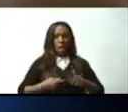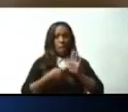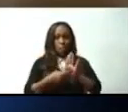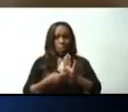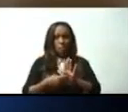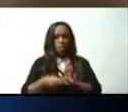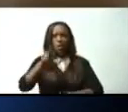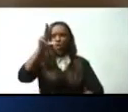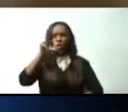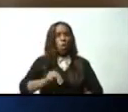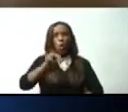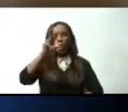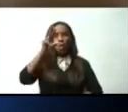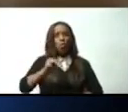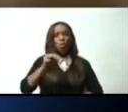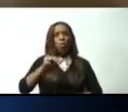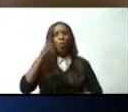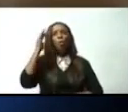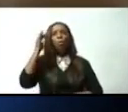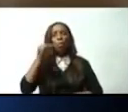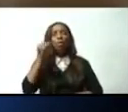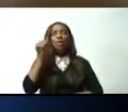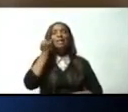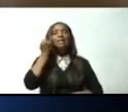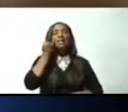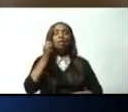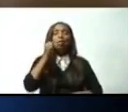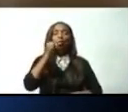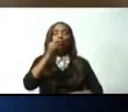si por ende menstruamos,